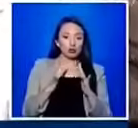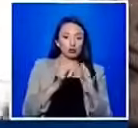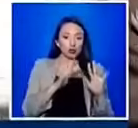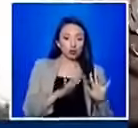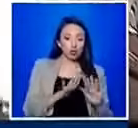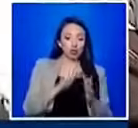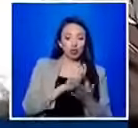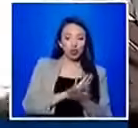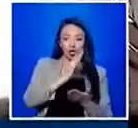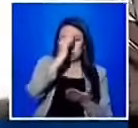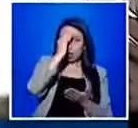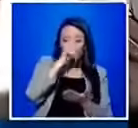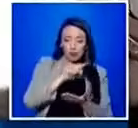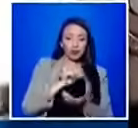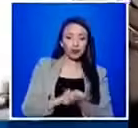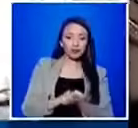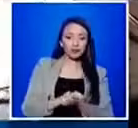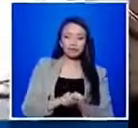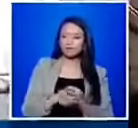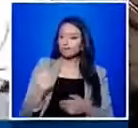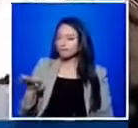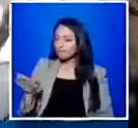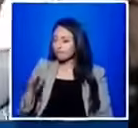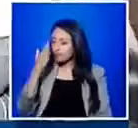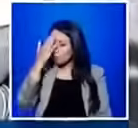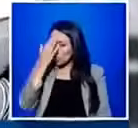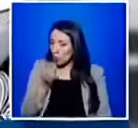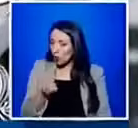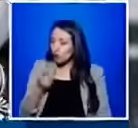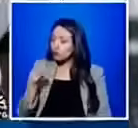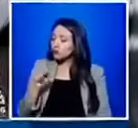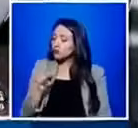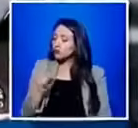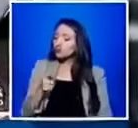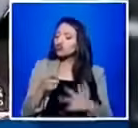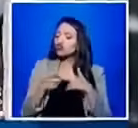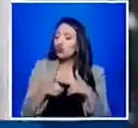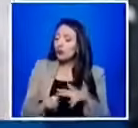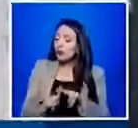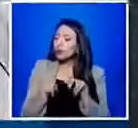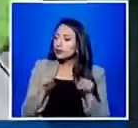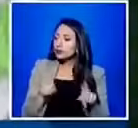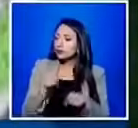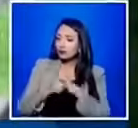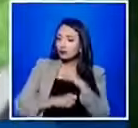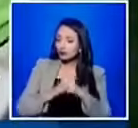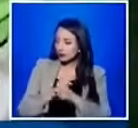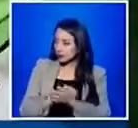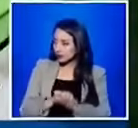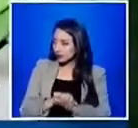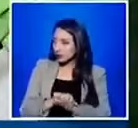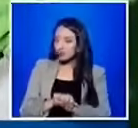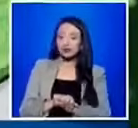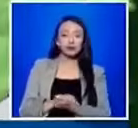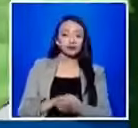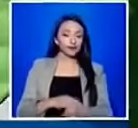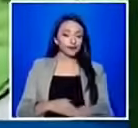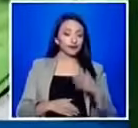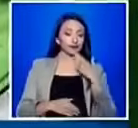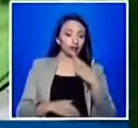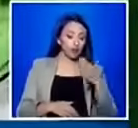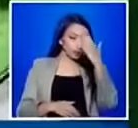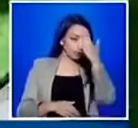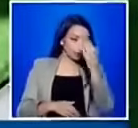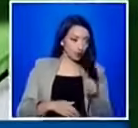los conocimientos. ¿Cómo estás? Muy buenos días. Para que nos comentes cómo han empezado estas actividades este año. Muy buenos días. ¿Cómo estás? Muy buenos días. Mira, aquí los